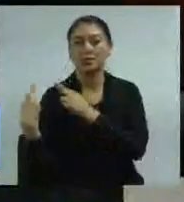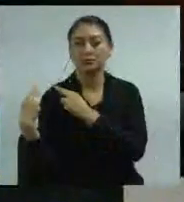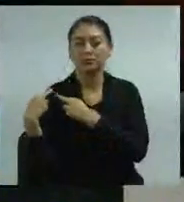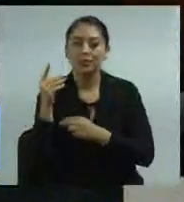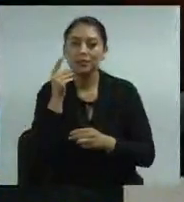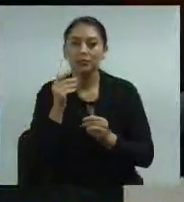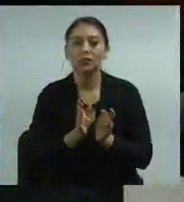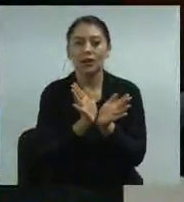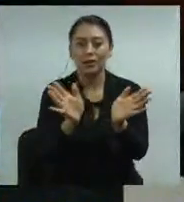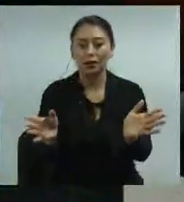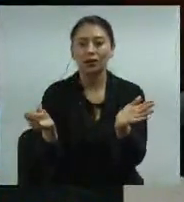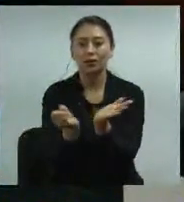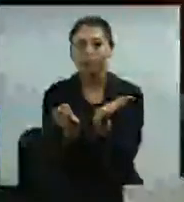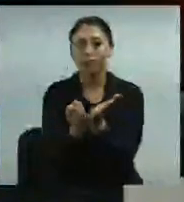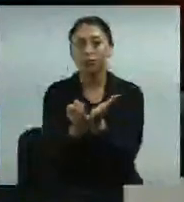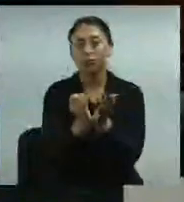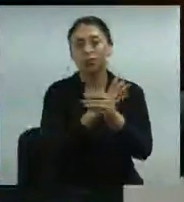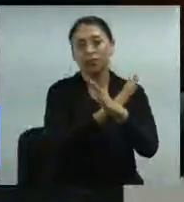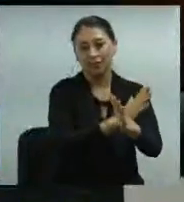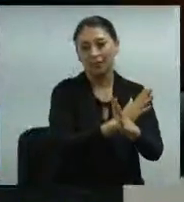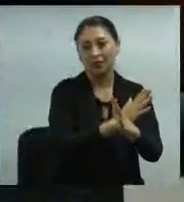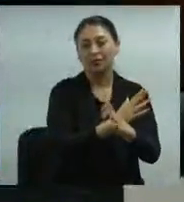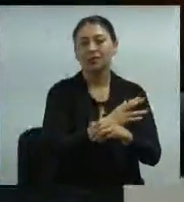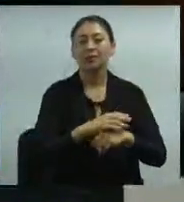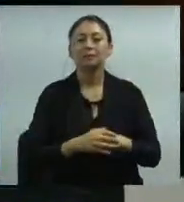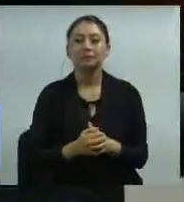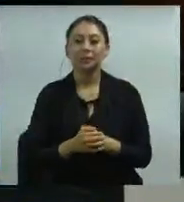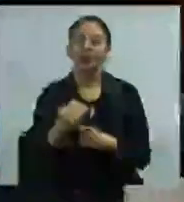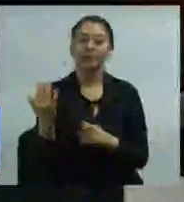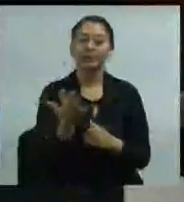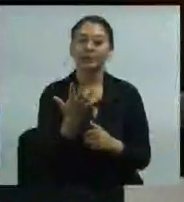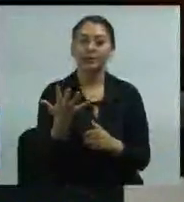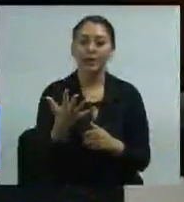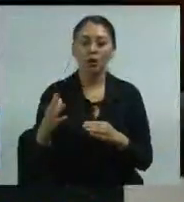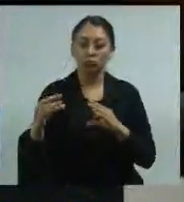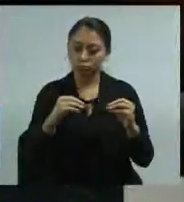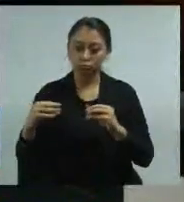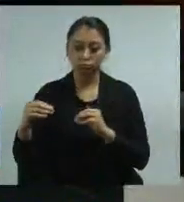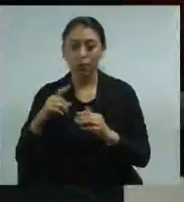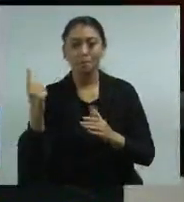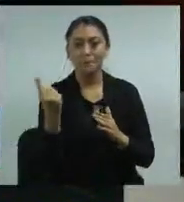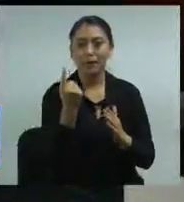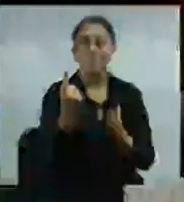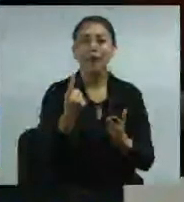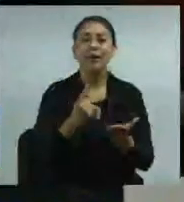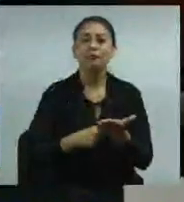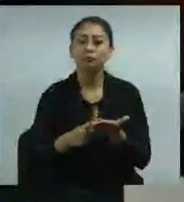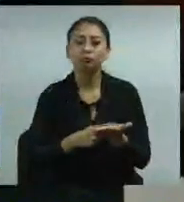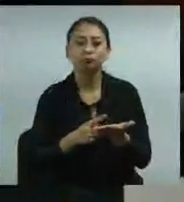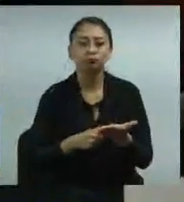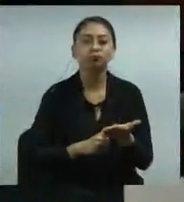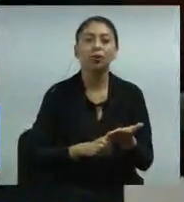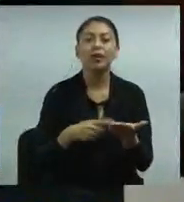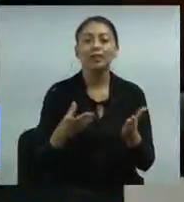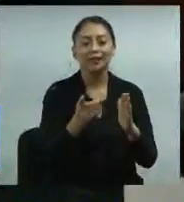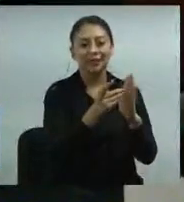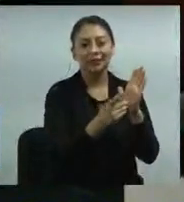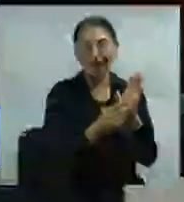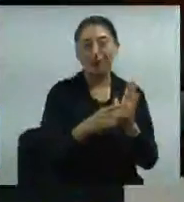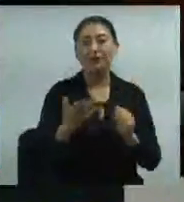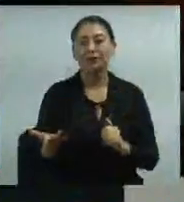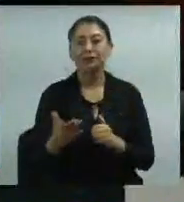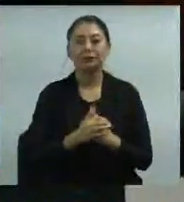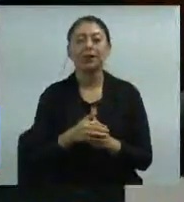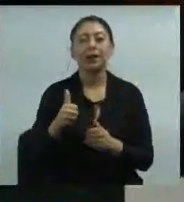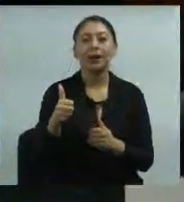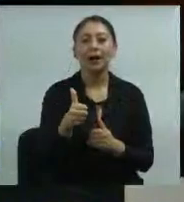director general del Instituto de la Defensa Pública Penal. 5. Discusión en primer debate de los dictámenes y proyectos de decreto siguientes.